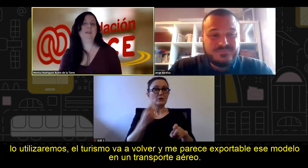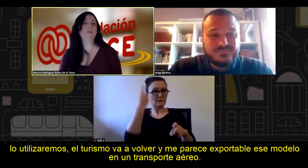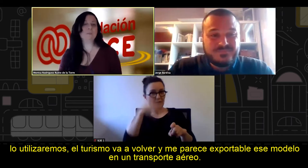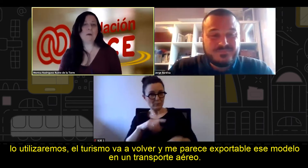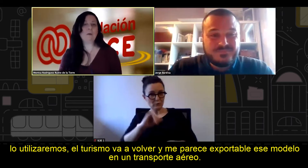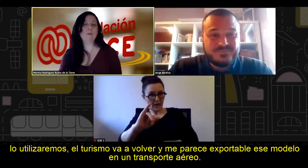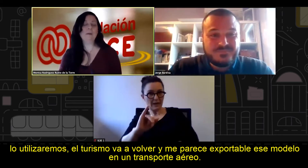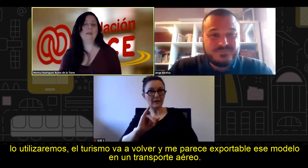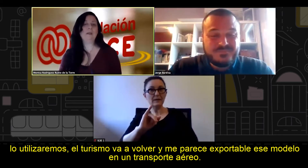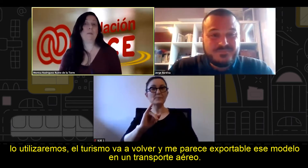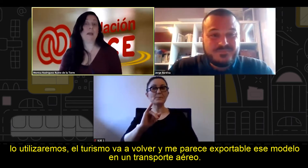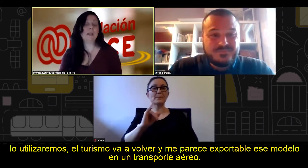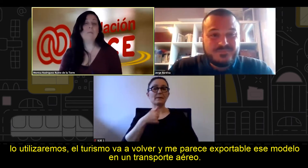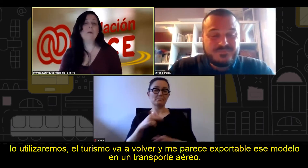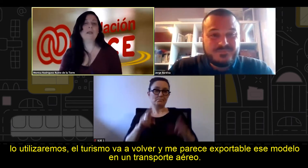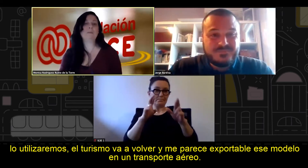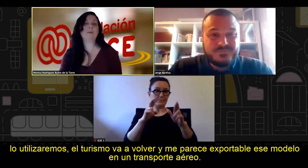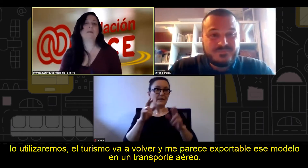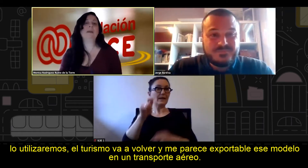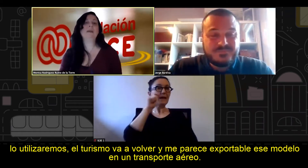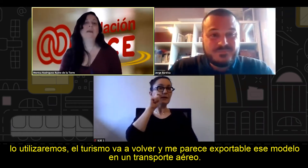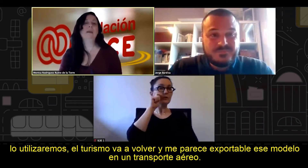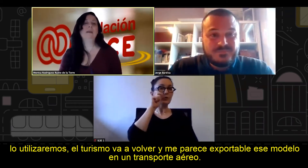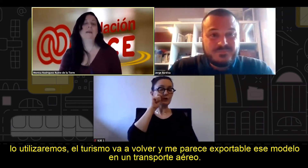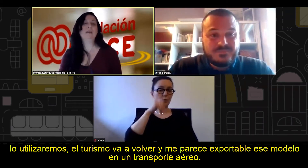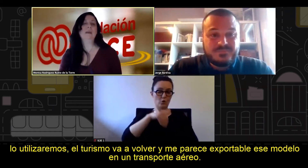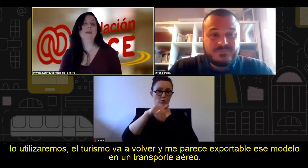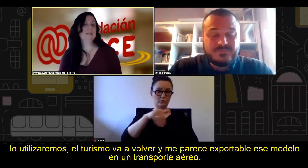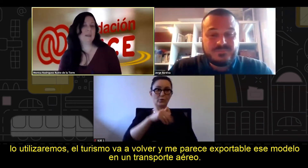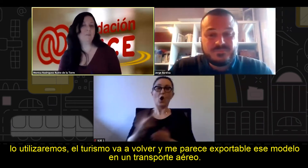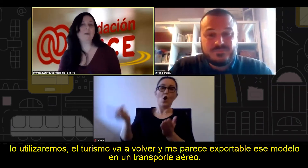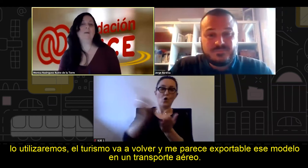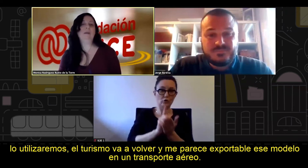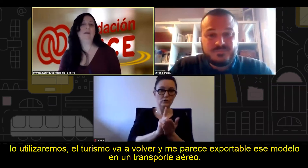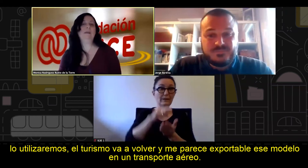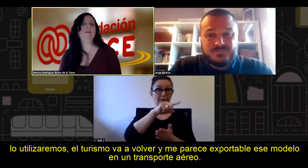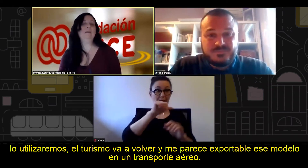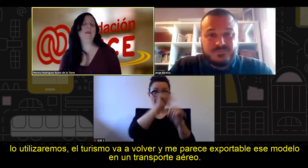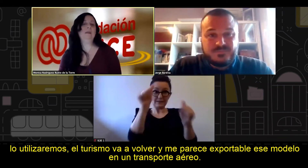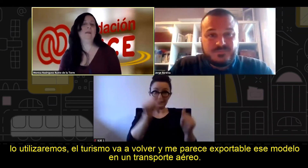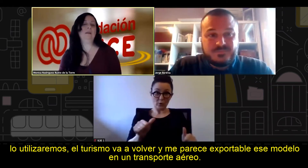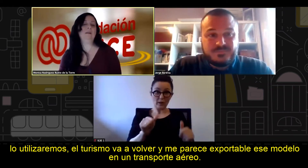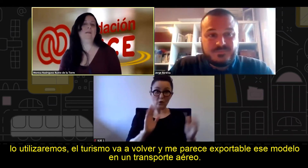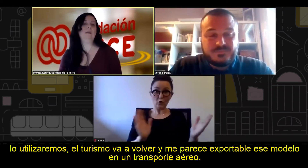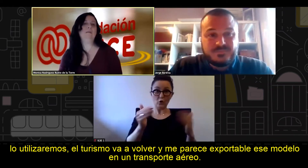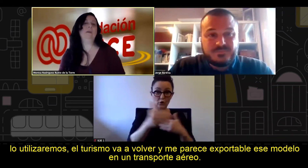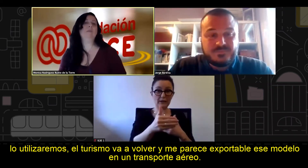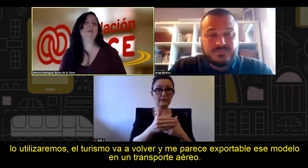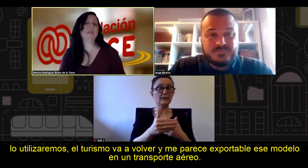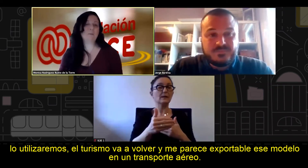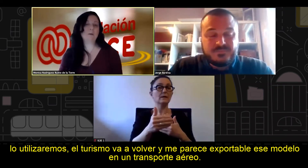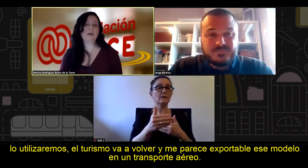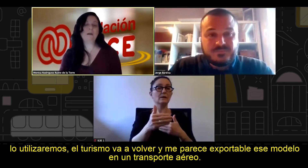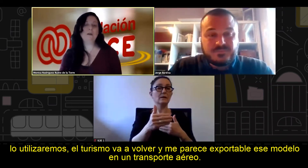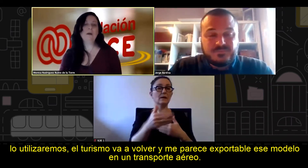el turismo va a volver y que me parece muy exportable ese modelo de kit en un